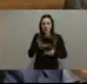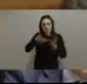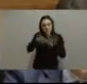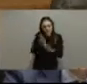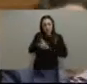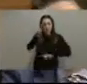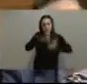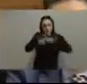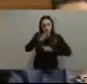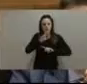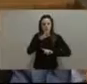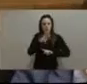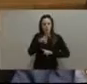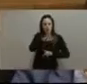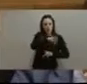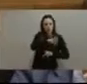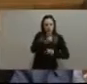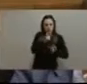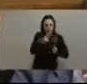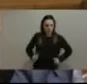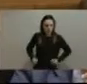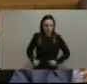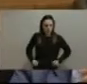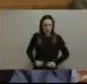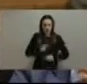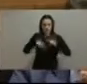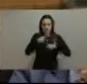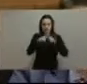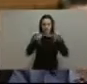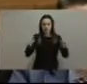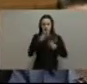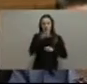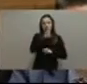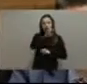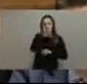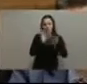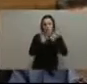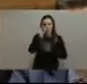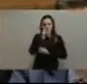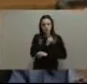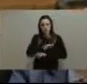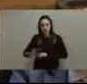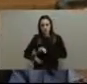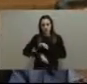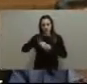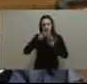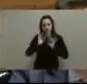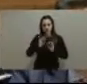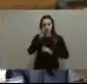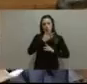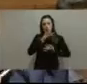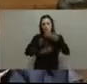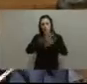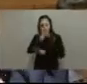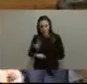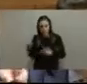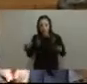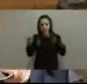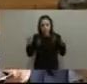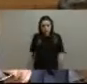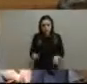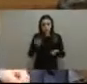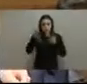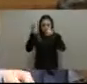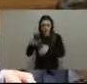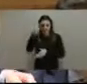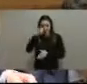bolsillo de las familias asturianas, en la que solo el 15% de los niños de esa edad están escolarizados. Usted sabe cuál es la postura de nuestro partido